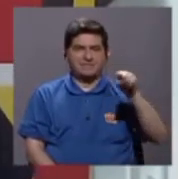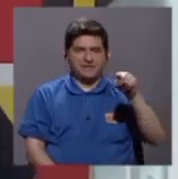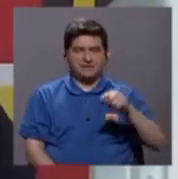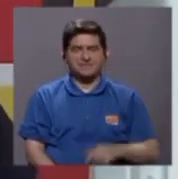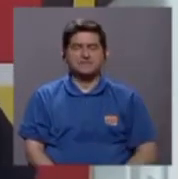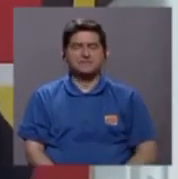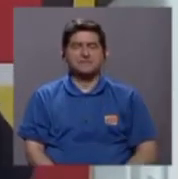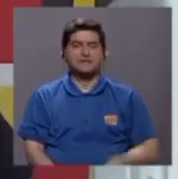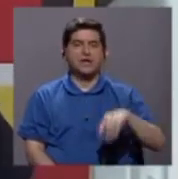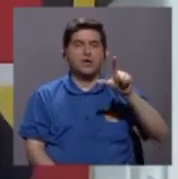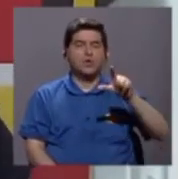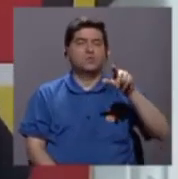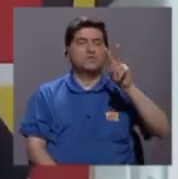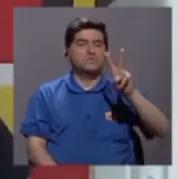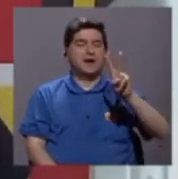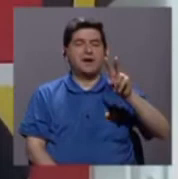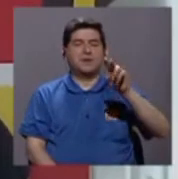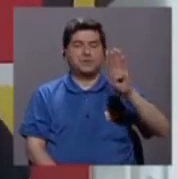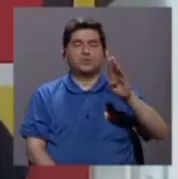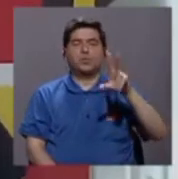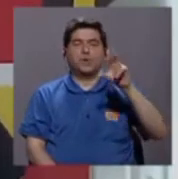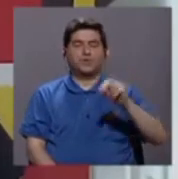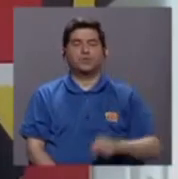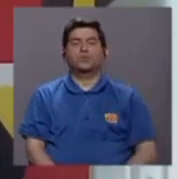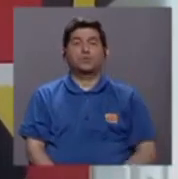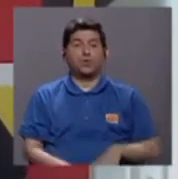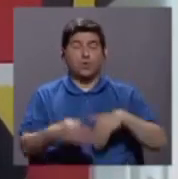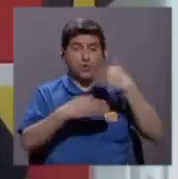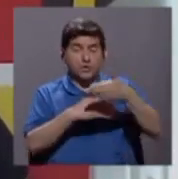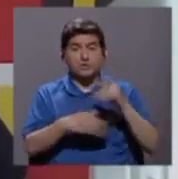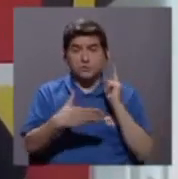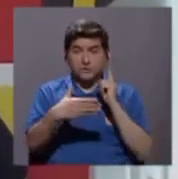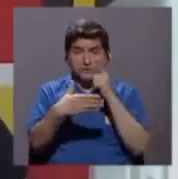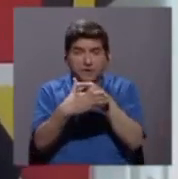Ludwig van Beethoven no, que lo acusó después de ser